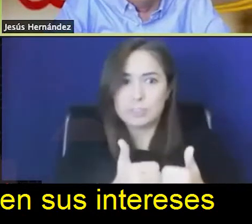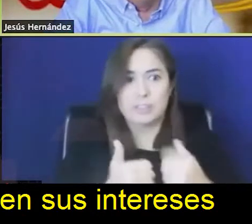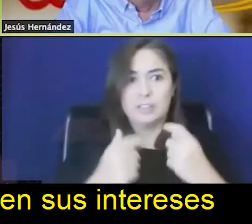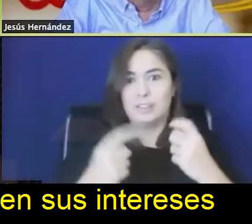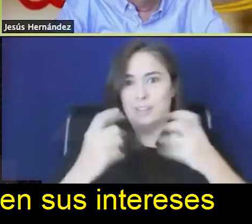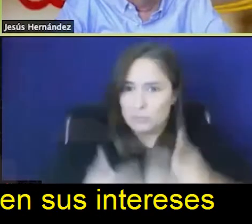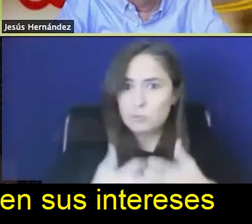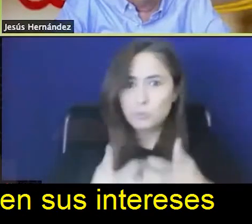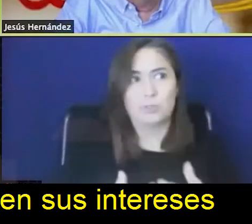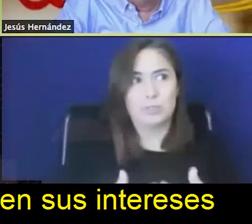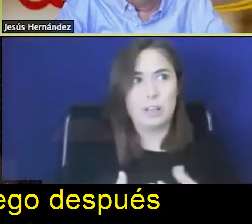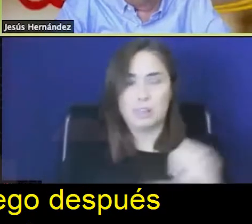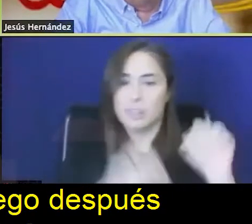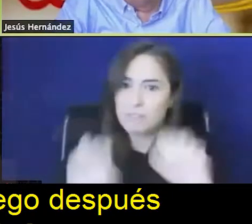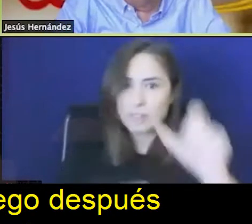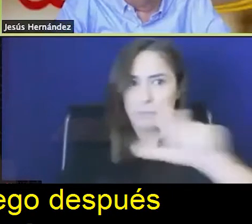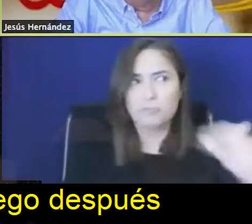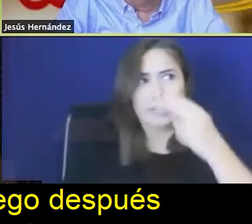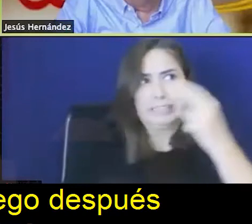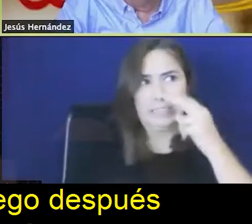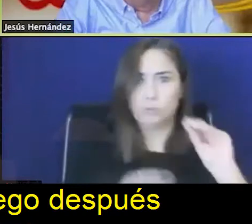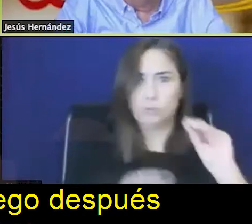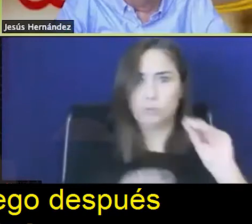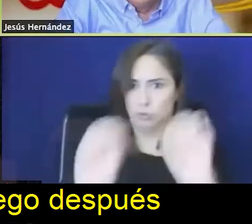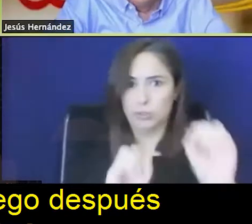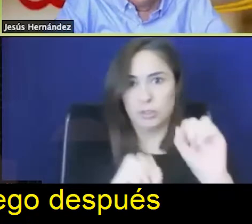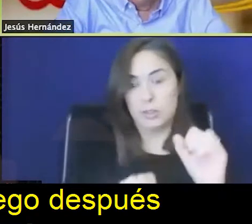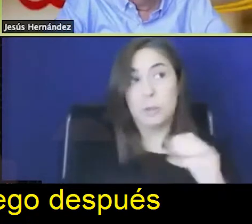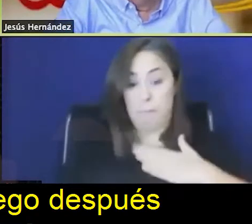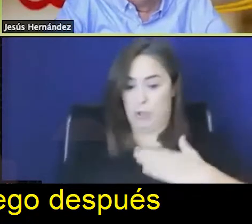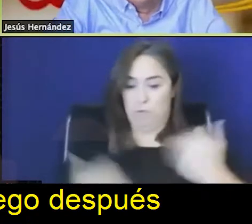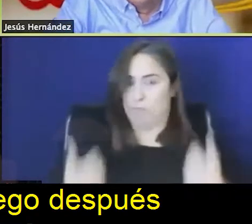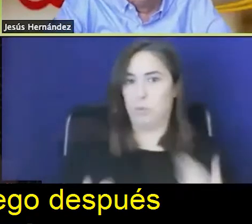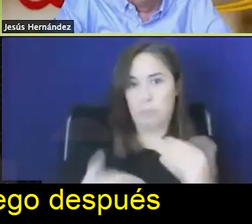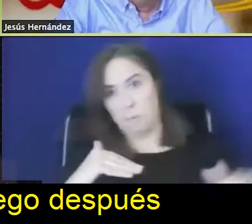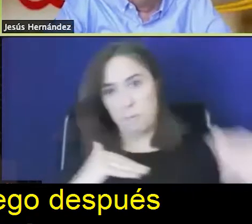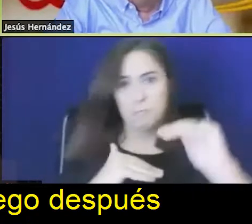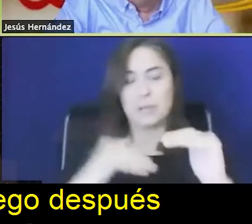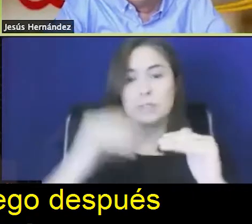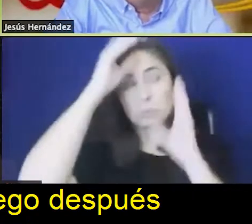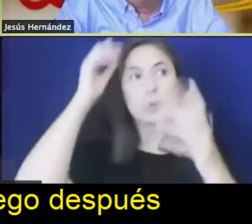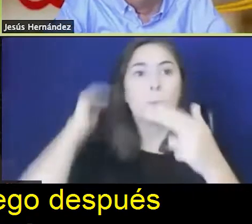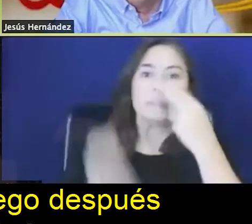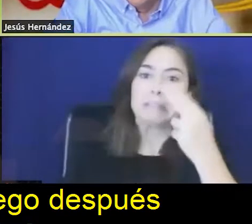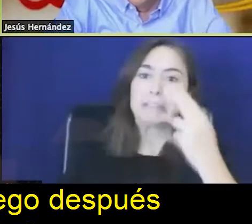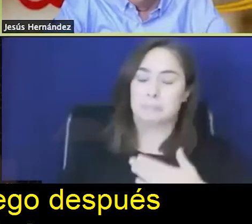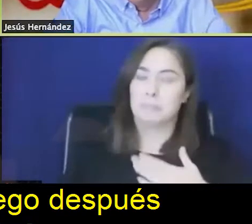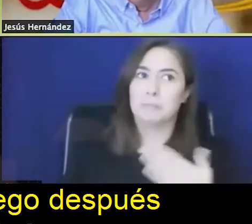los nuestros, pero para mí sí eso era importante, lo más importante era encontrarme luego después y quedar con